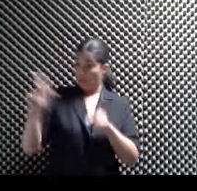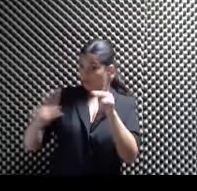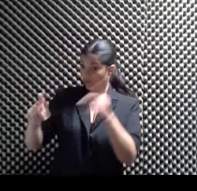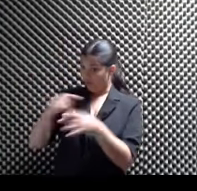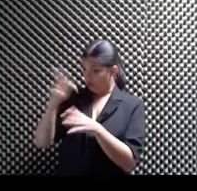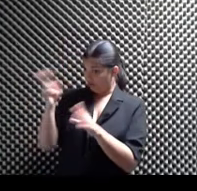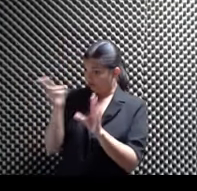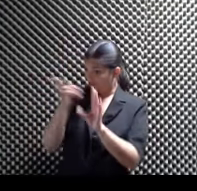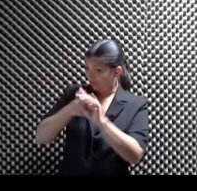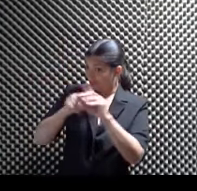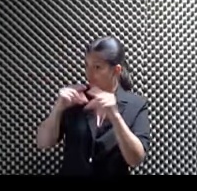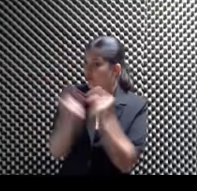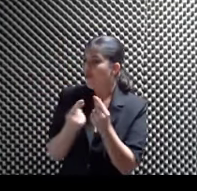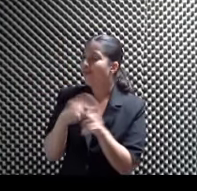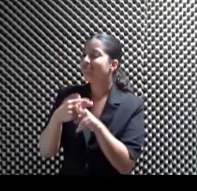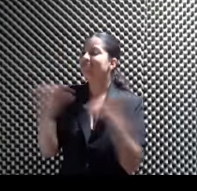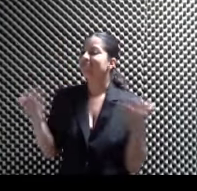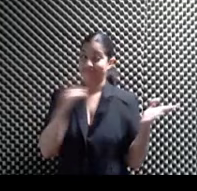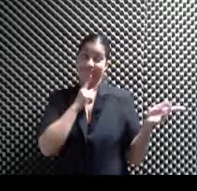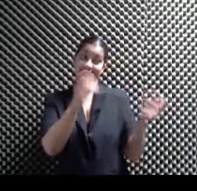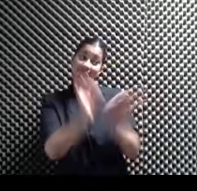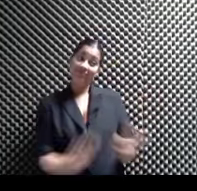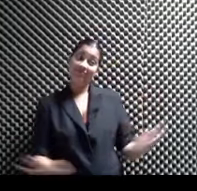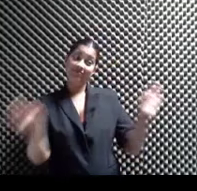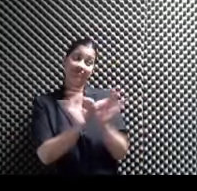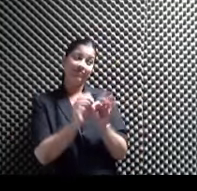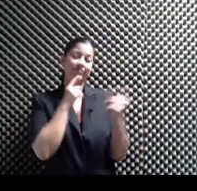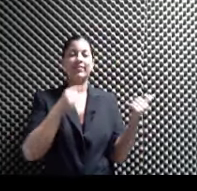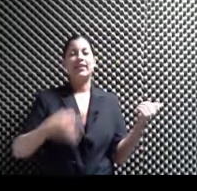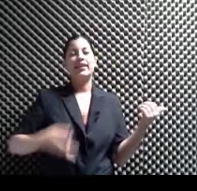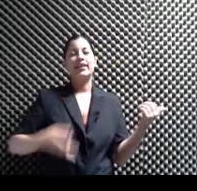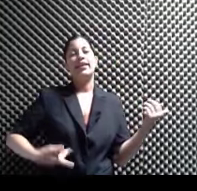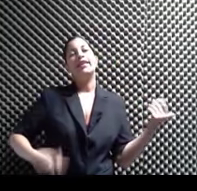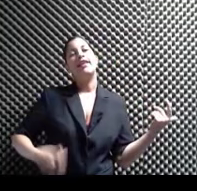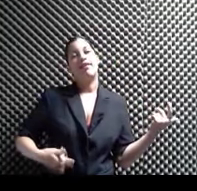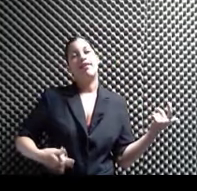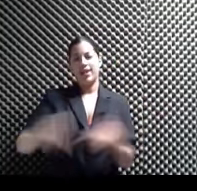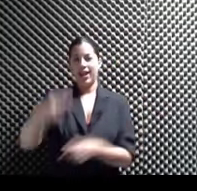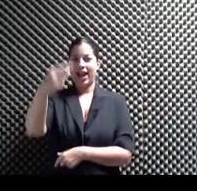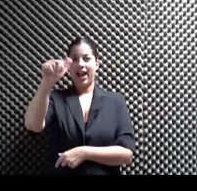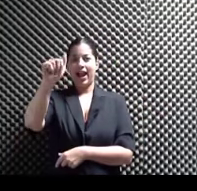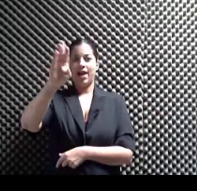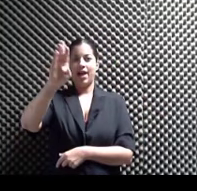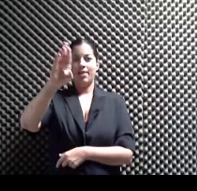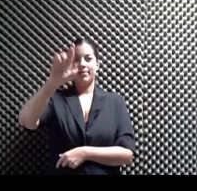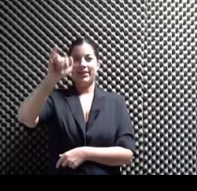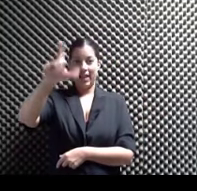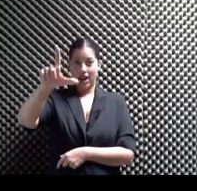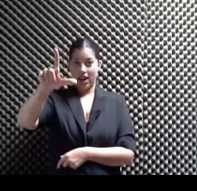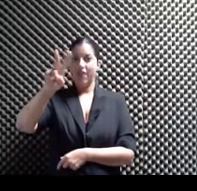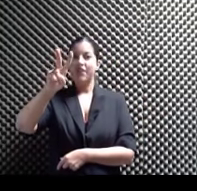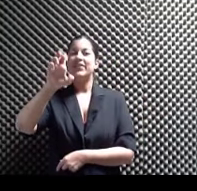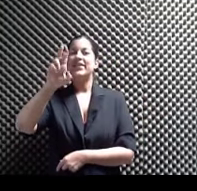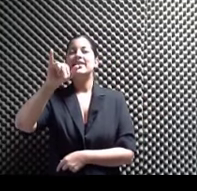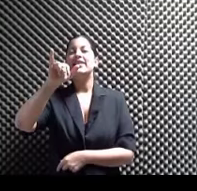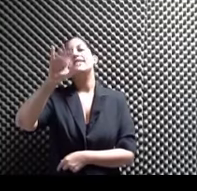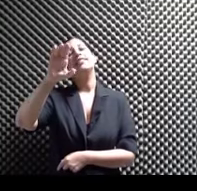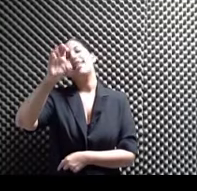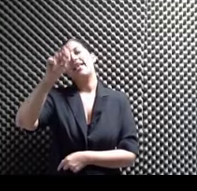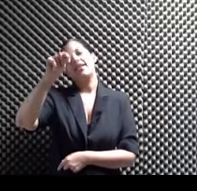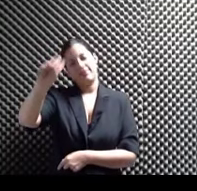Si eso es importante En la guitarra En la guitarra Gabriel Vicenz Es un guitarista joven Se